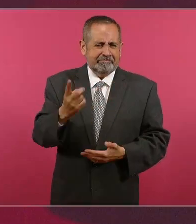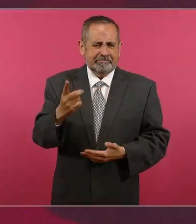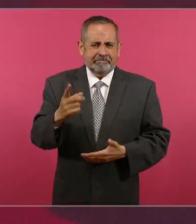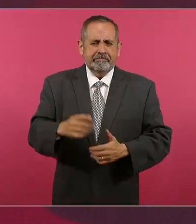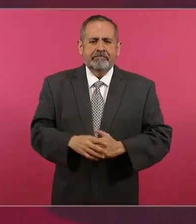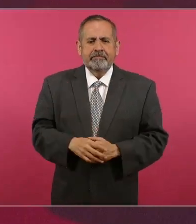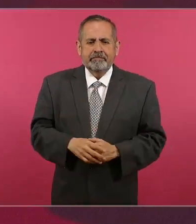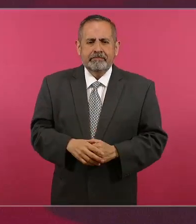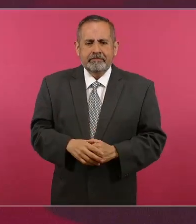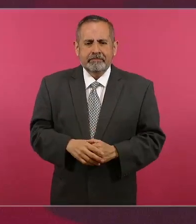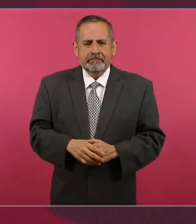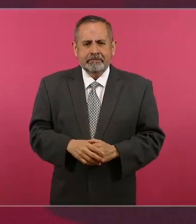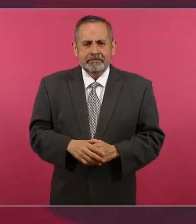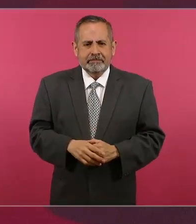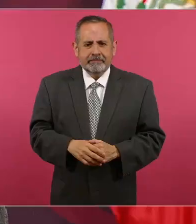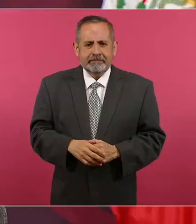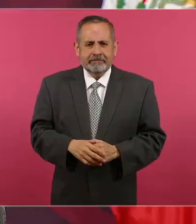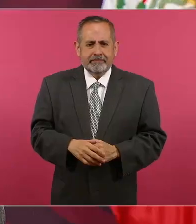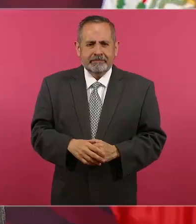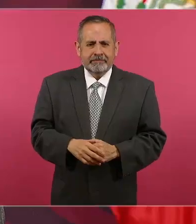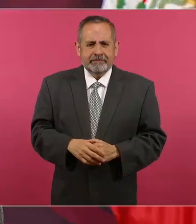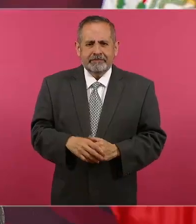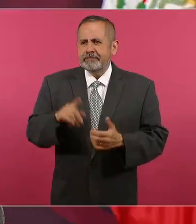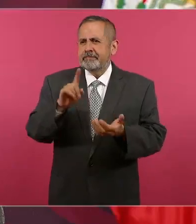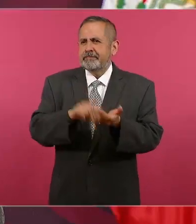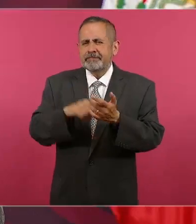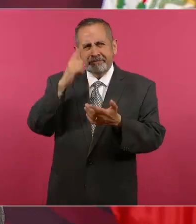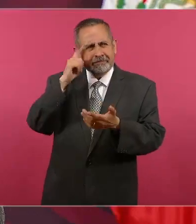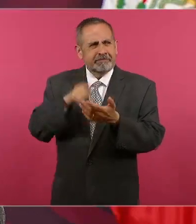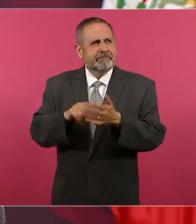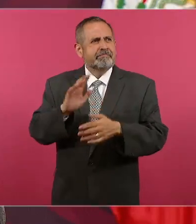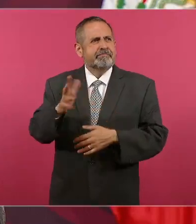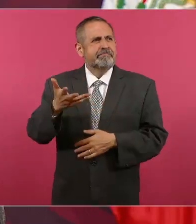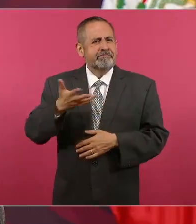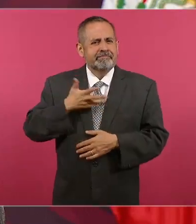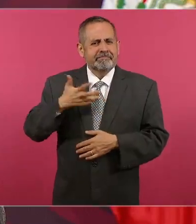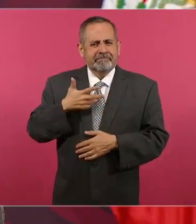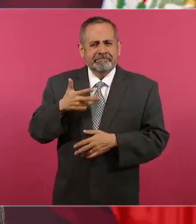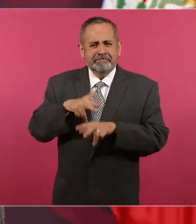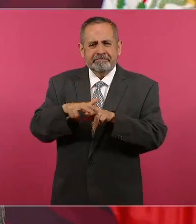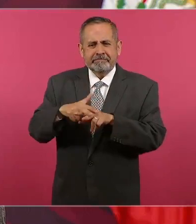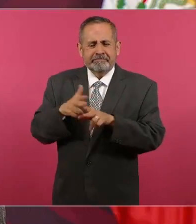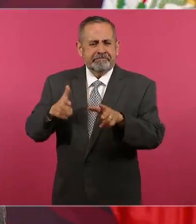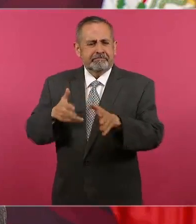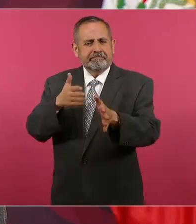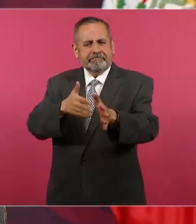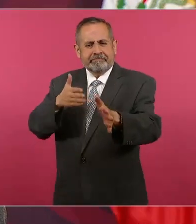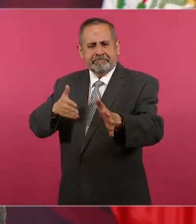Ya vamos a tener hasta, creo que tres trenes, ¿sí?